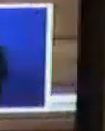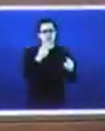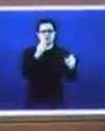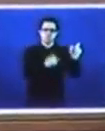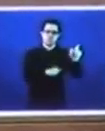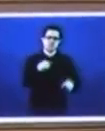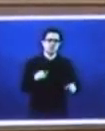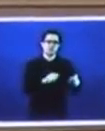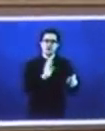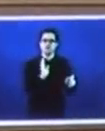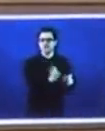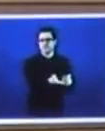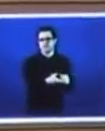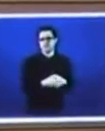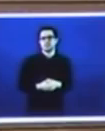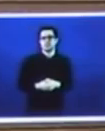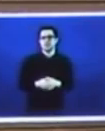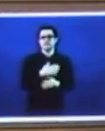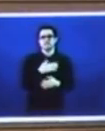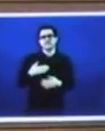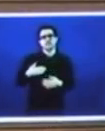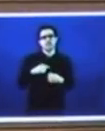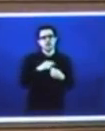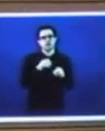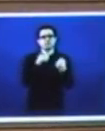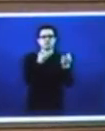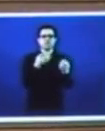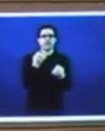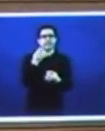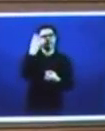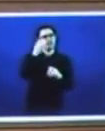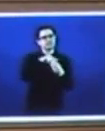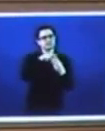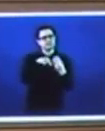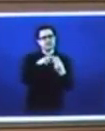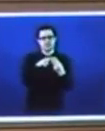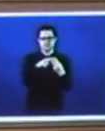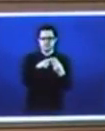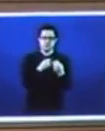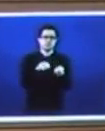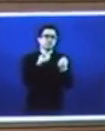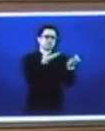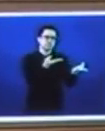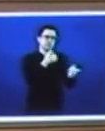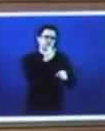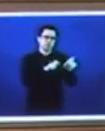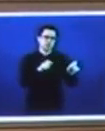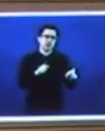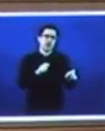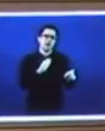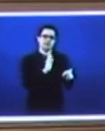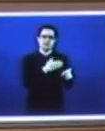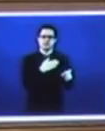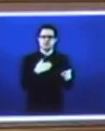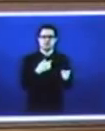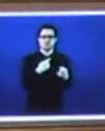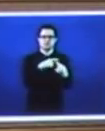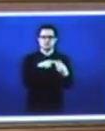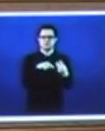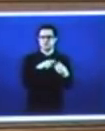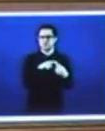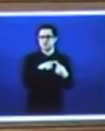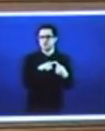Quisiera deixar clara tres ideas a esta Cámara e, en consecuencia, os afectados. En primer lugar, de onde ven este problema, cando